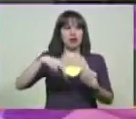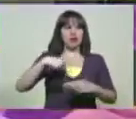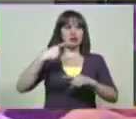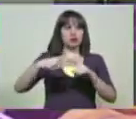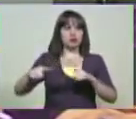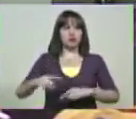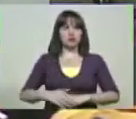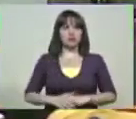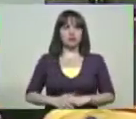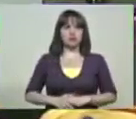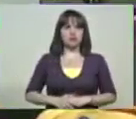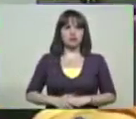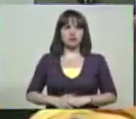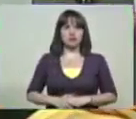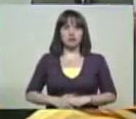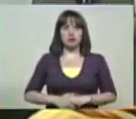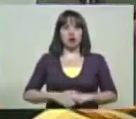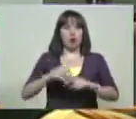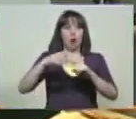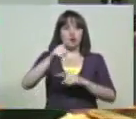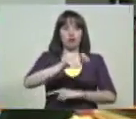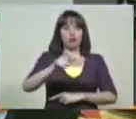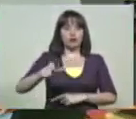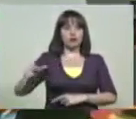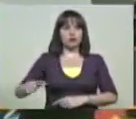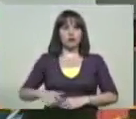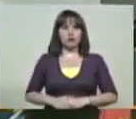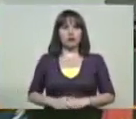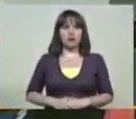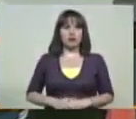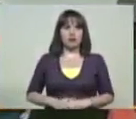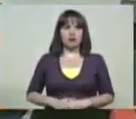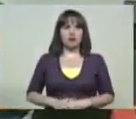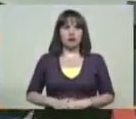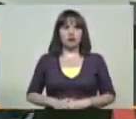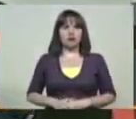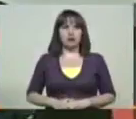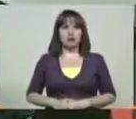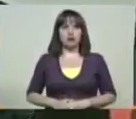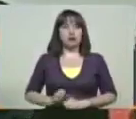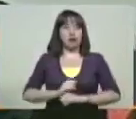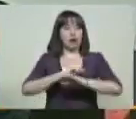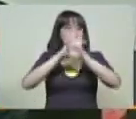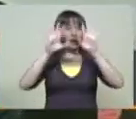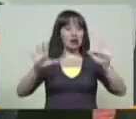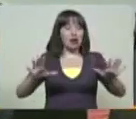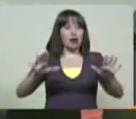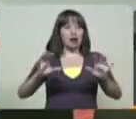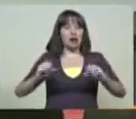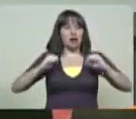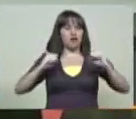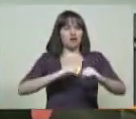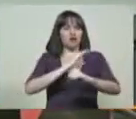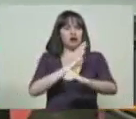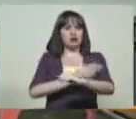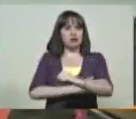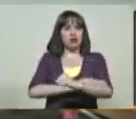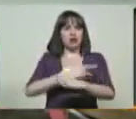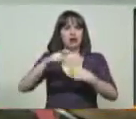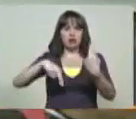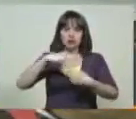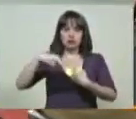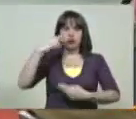adelante aquí está un compañero están las definiciones claves de las fuerzas motrices de la revolución bolivariana